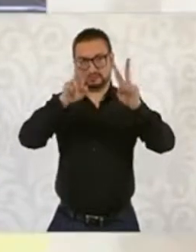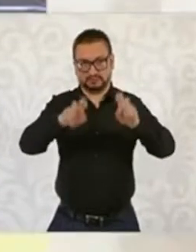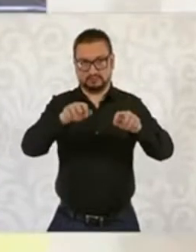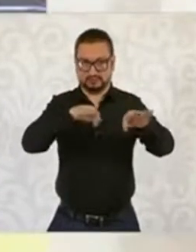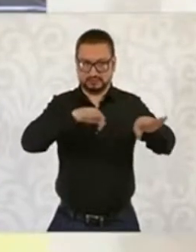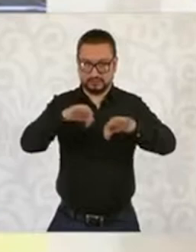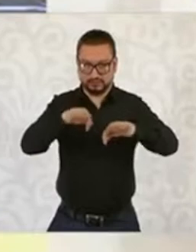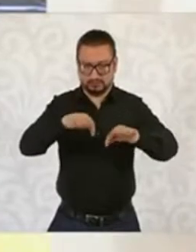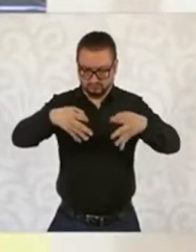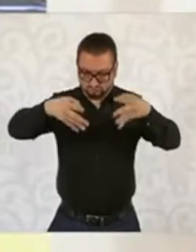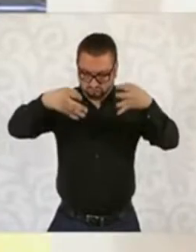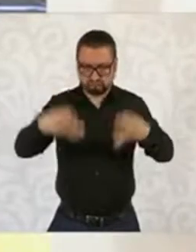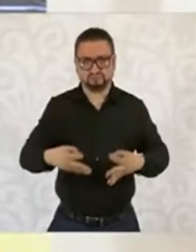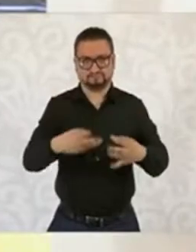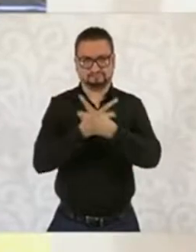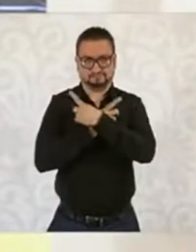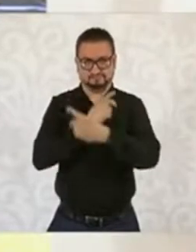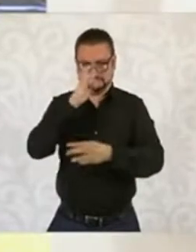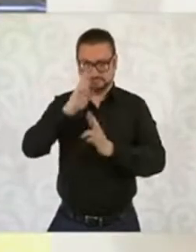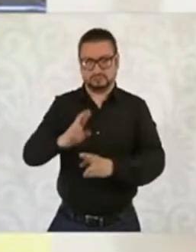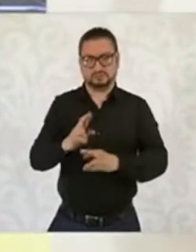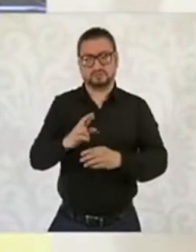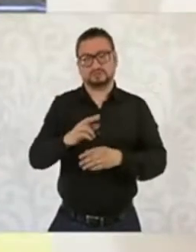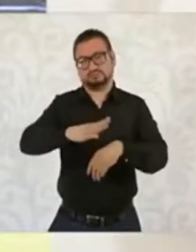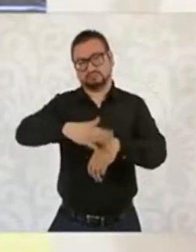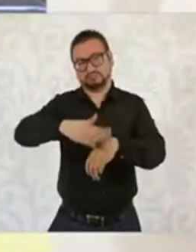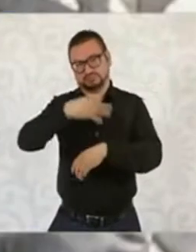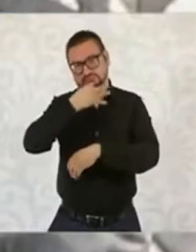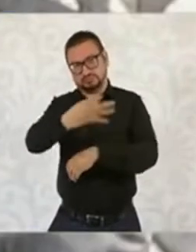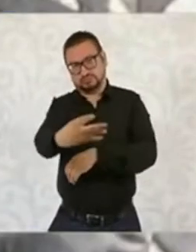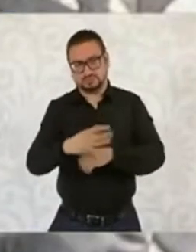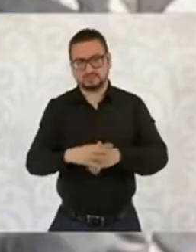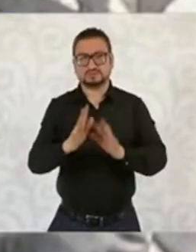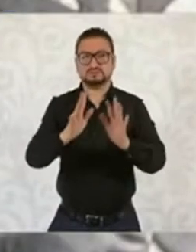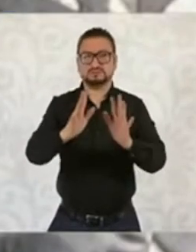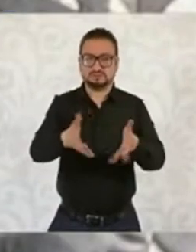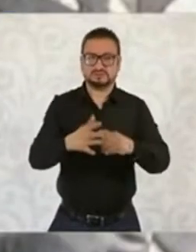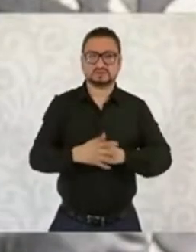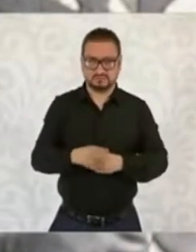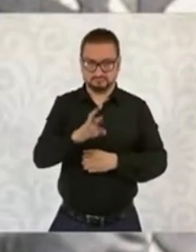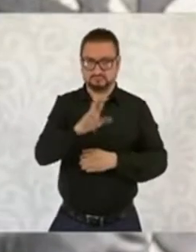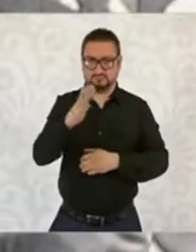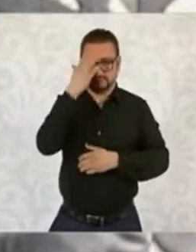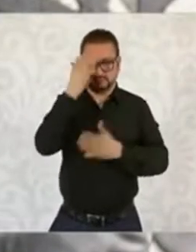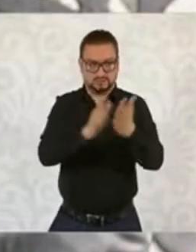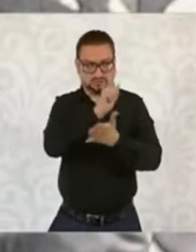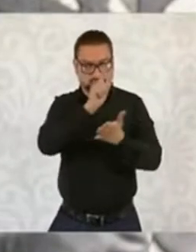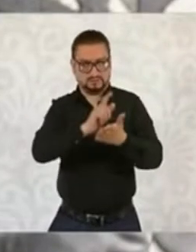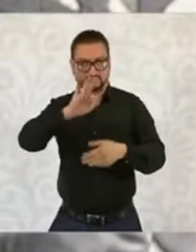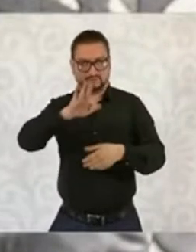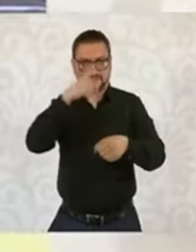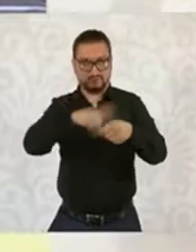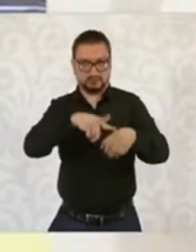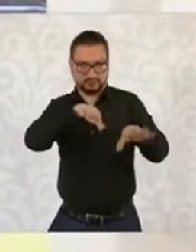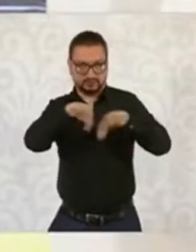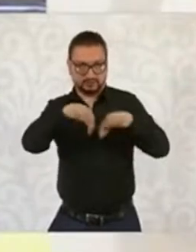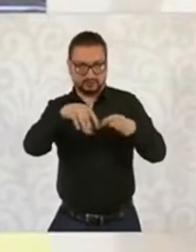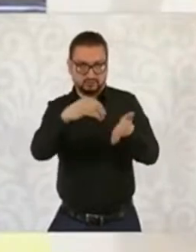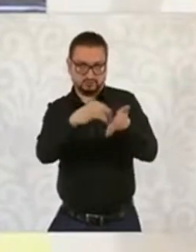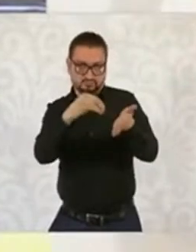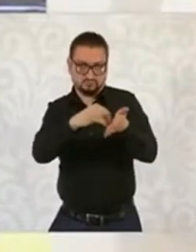trabajo digno, pues simplemente comentar que también se reconoció en la Ley Federal de Trabajo